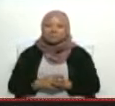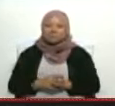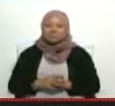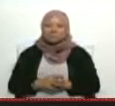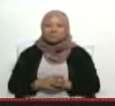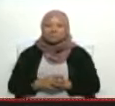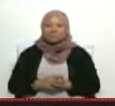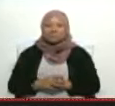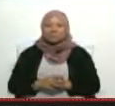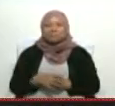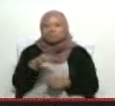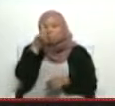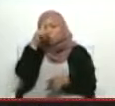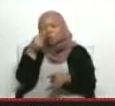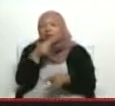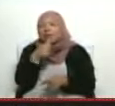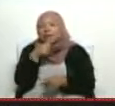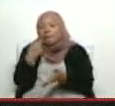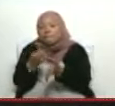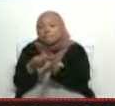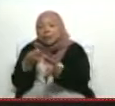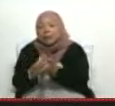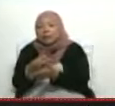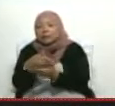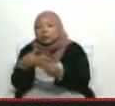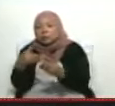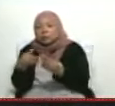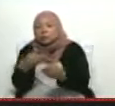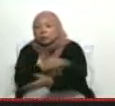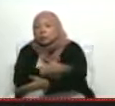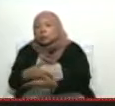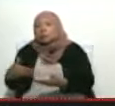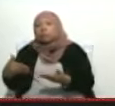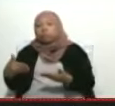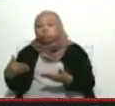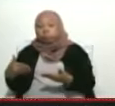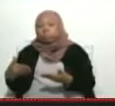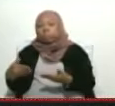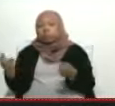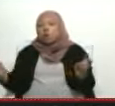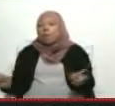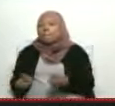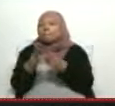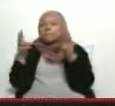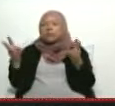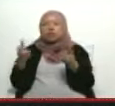y sus fuentes de financiamiento. Así que es una gran victoria